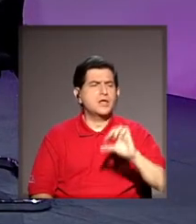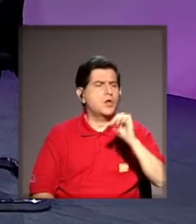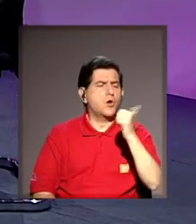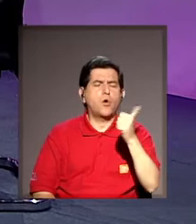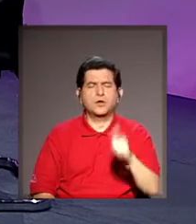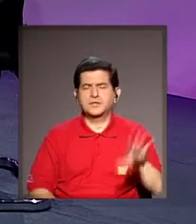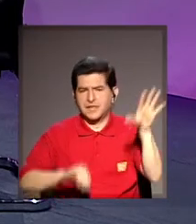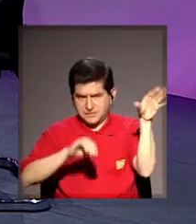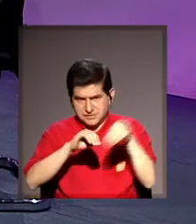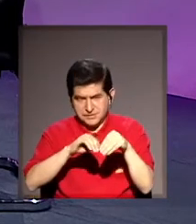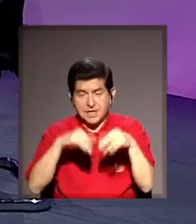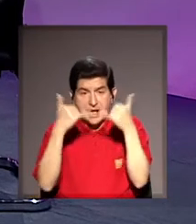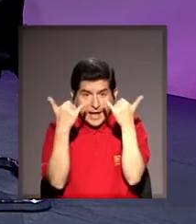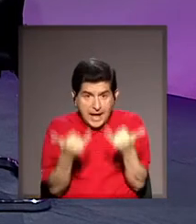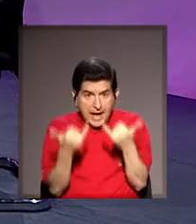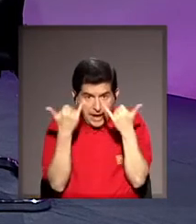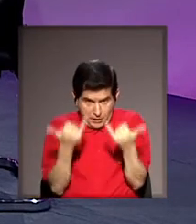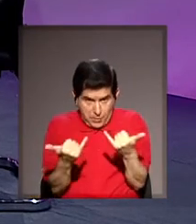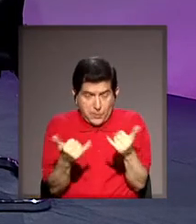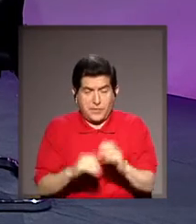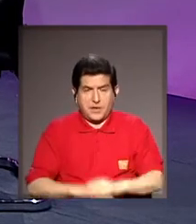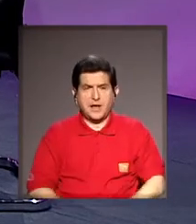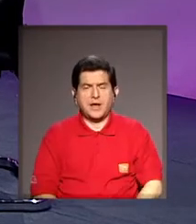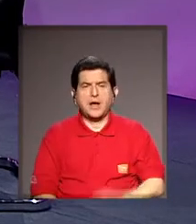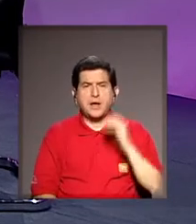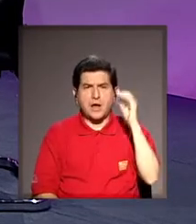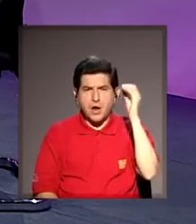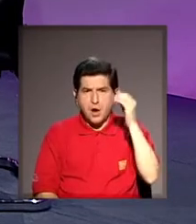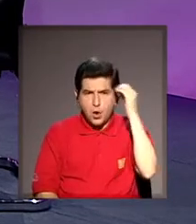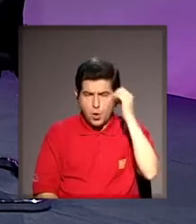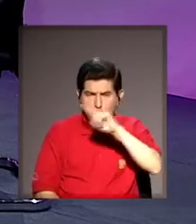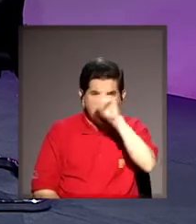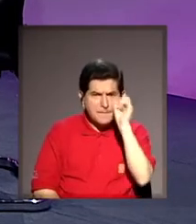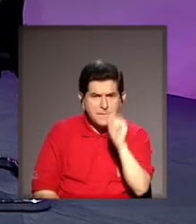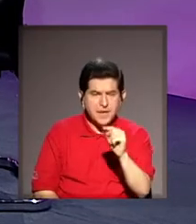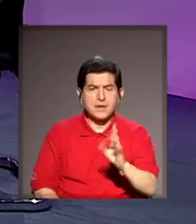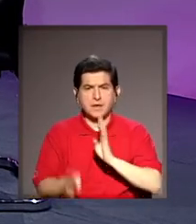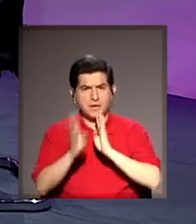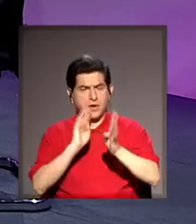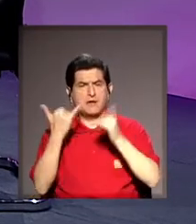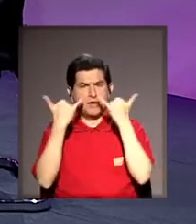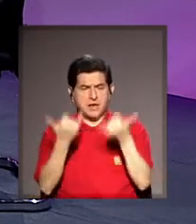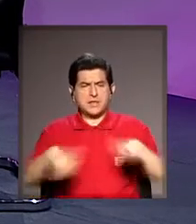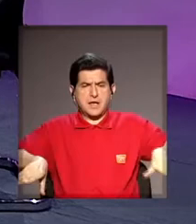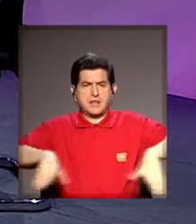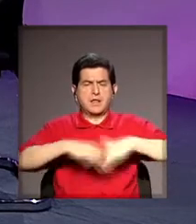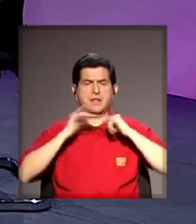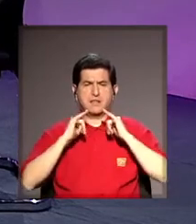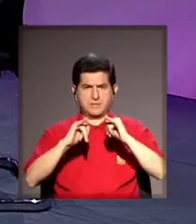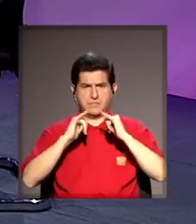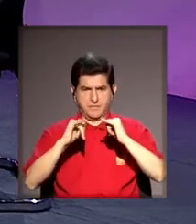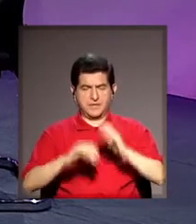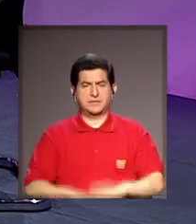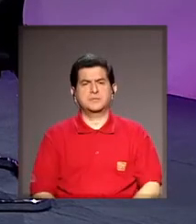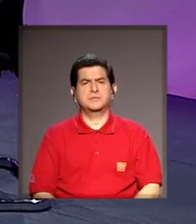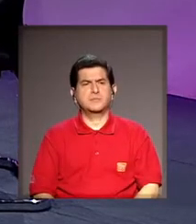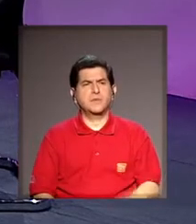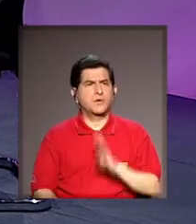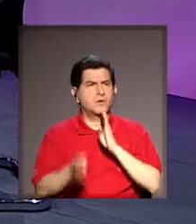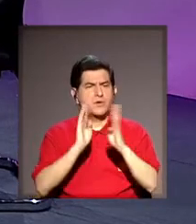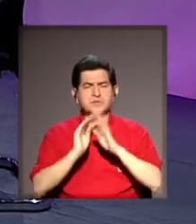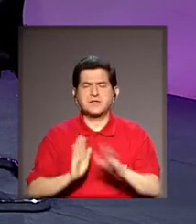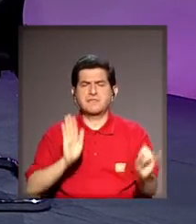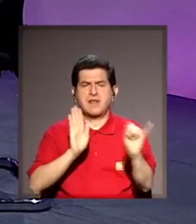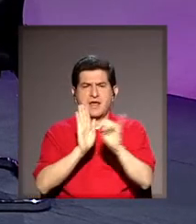otras ahora con el asunto de la opinión consultiva pues si se está hablando de matrimonio igualitario se está hablando del tema